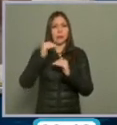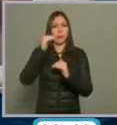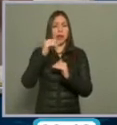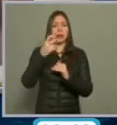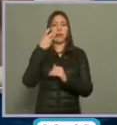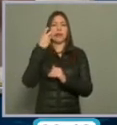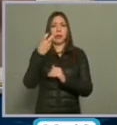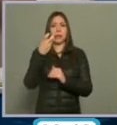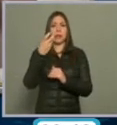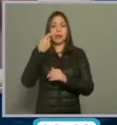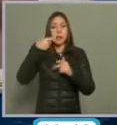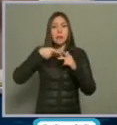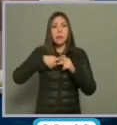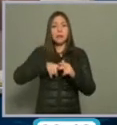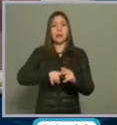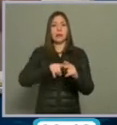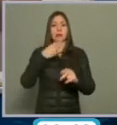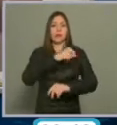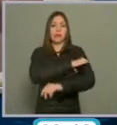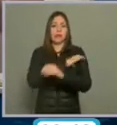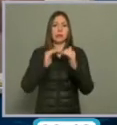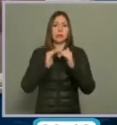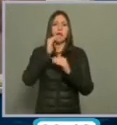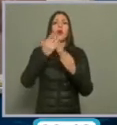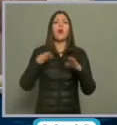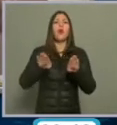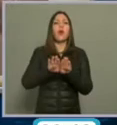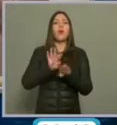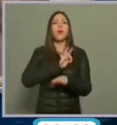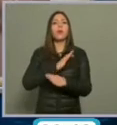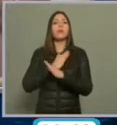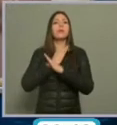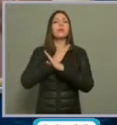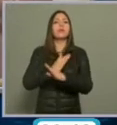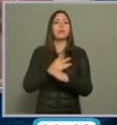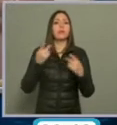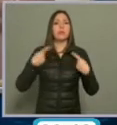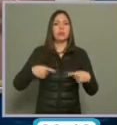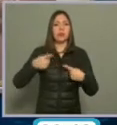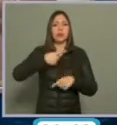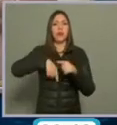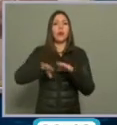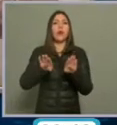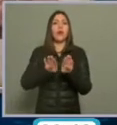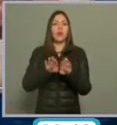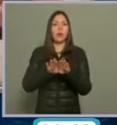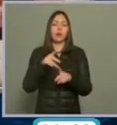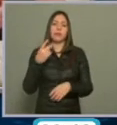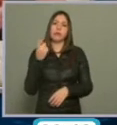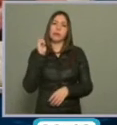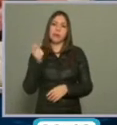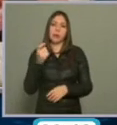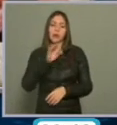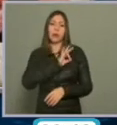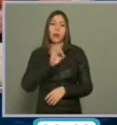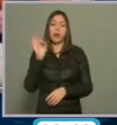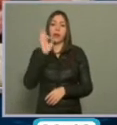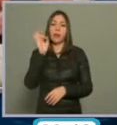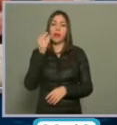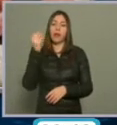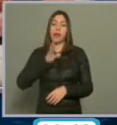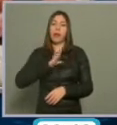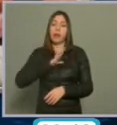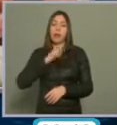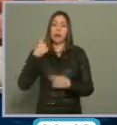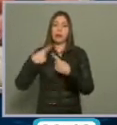vida tiene que ver mucho? Muchísimo. Hay factores de riesgo para desencadenar hipertensión arterial. Uno sería la herencia, ¿sí? Es